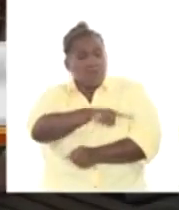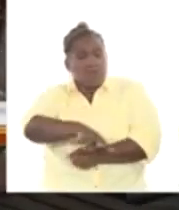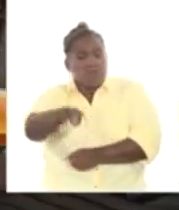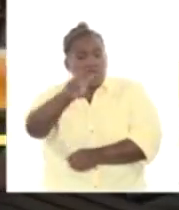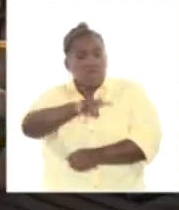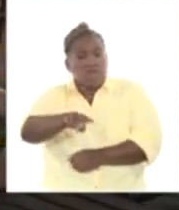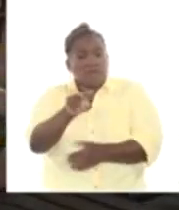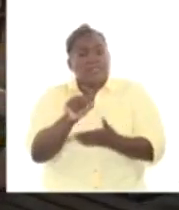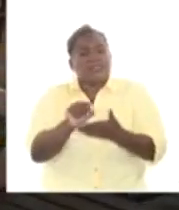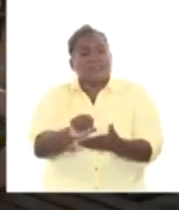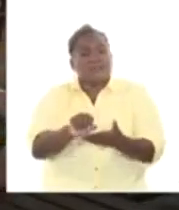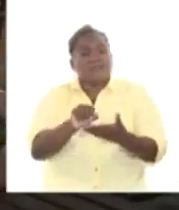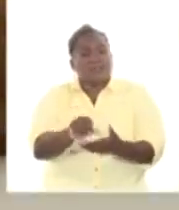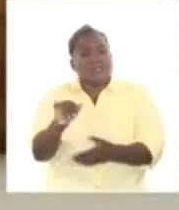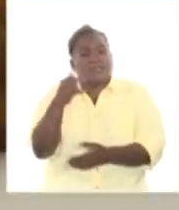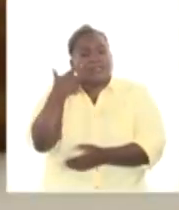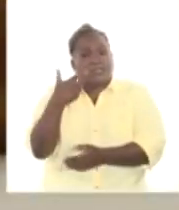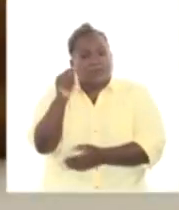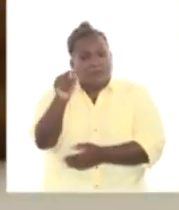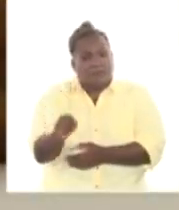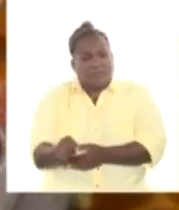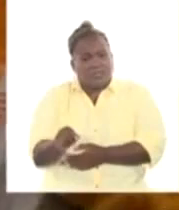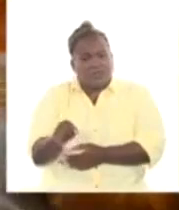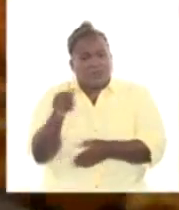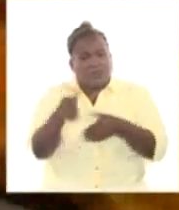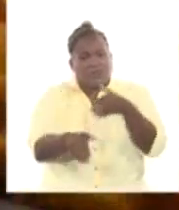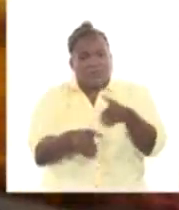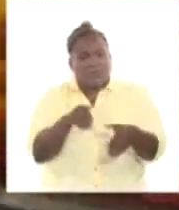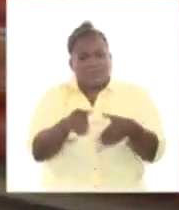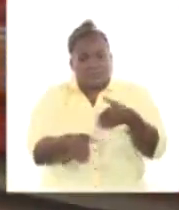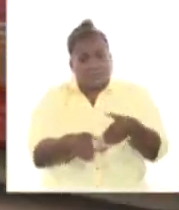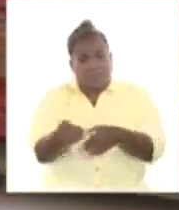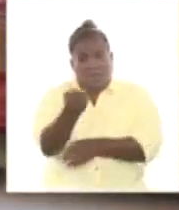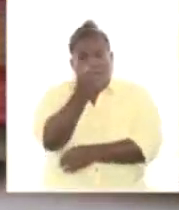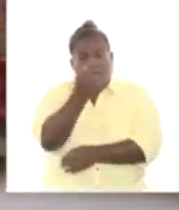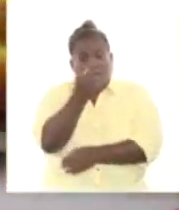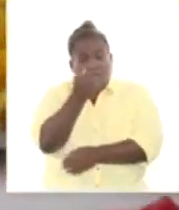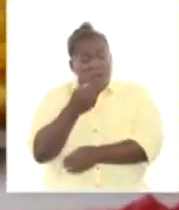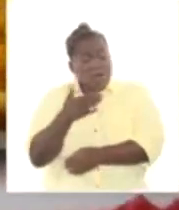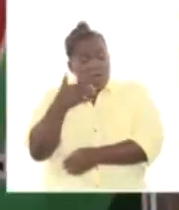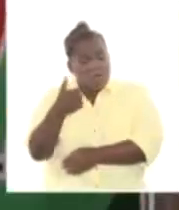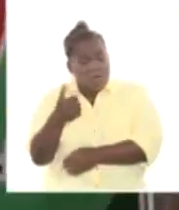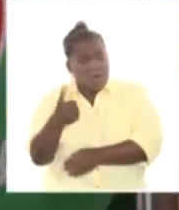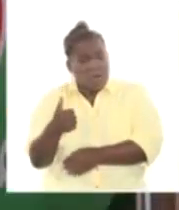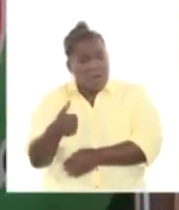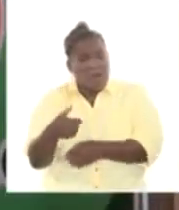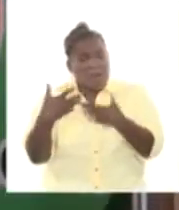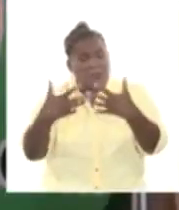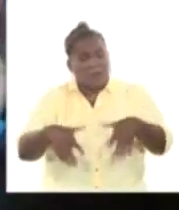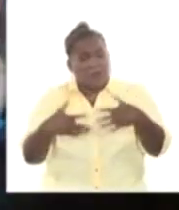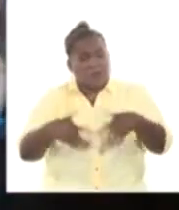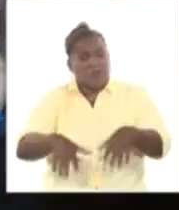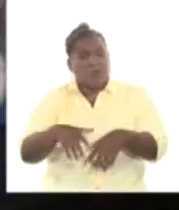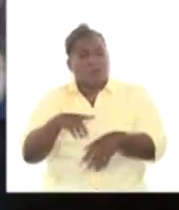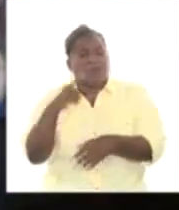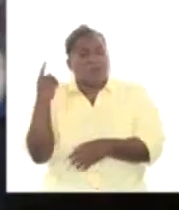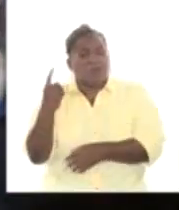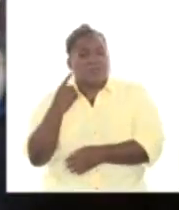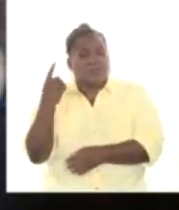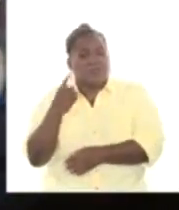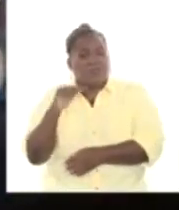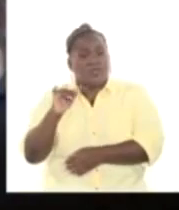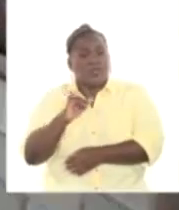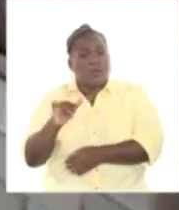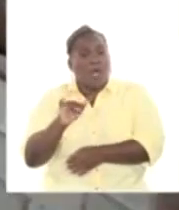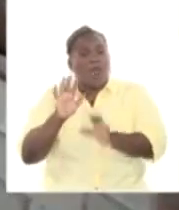bienes y servicios que son de interés para los participantes. Ha sido muy dinámico el sector de la alimentaria, tanto la producción nacional como los productos que se encuentran en